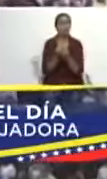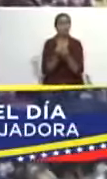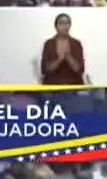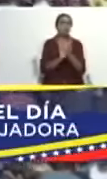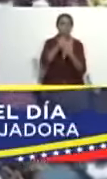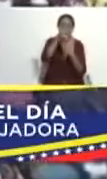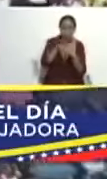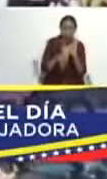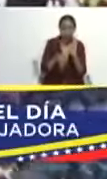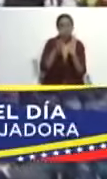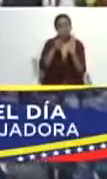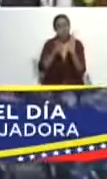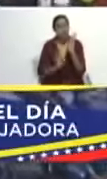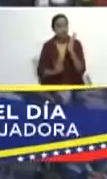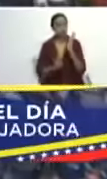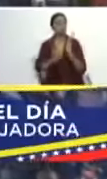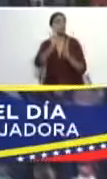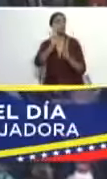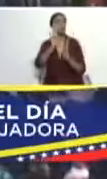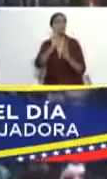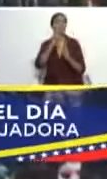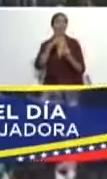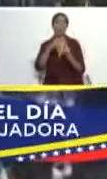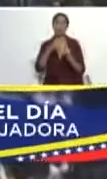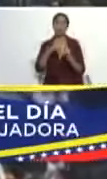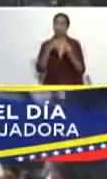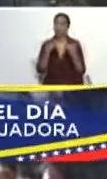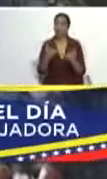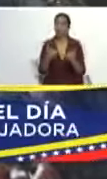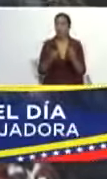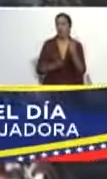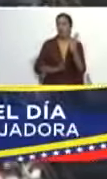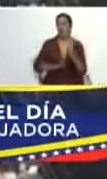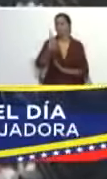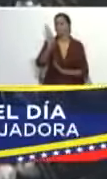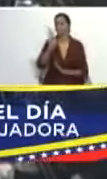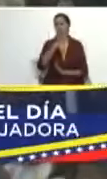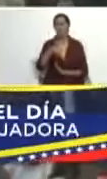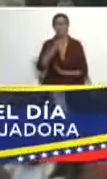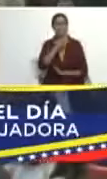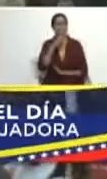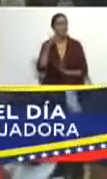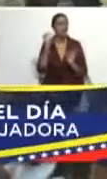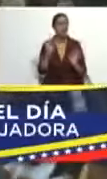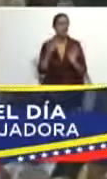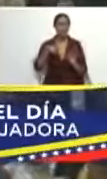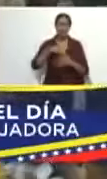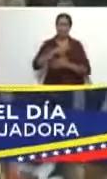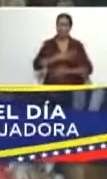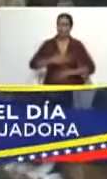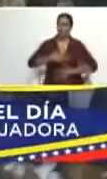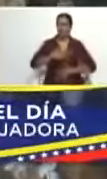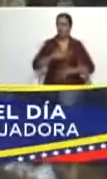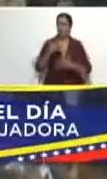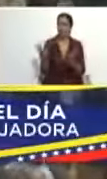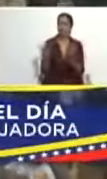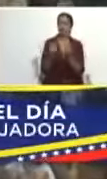malas. Y ahora vienen las buenas y las sabrosas y las vamos a gozar juntos, compañeros.